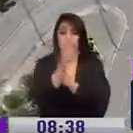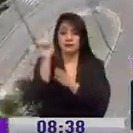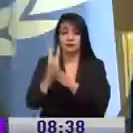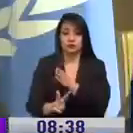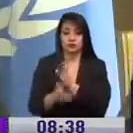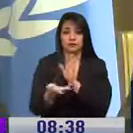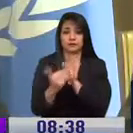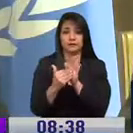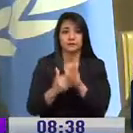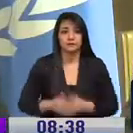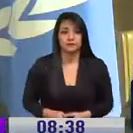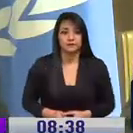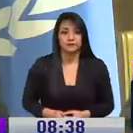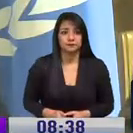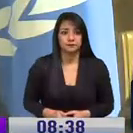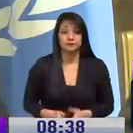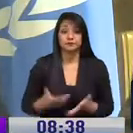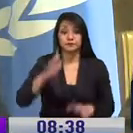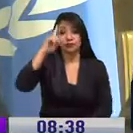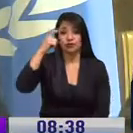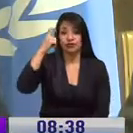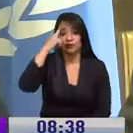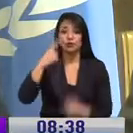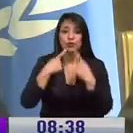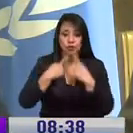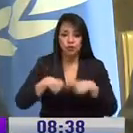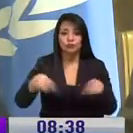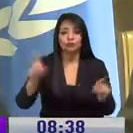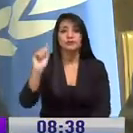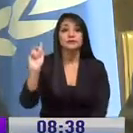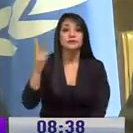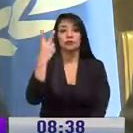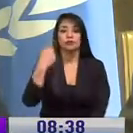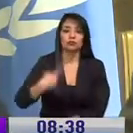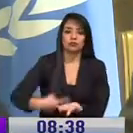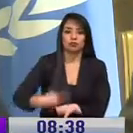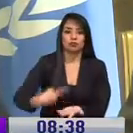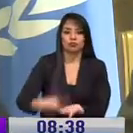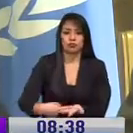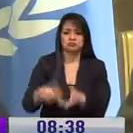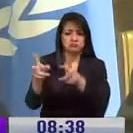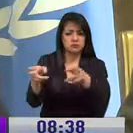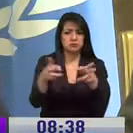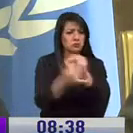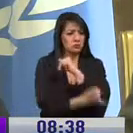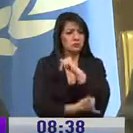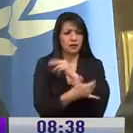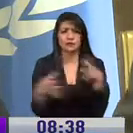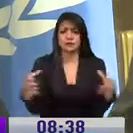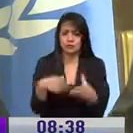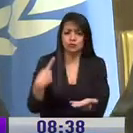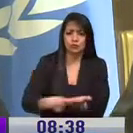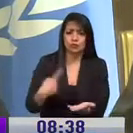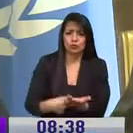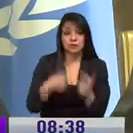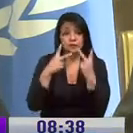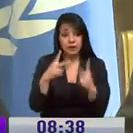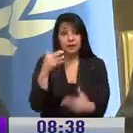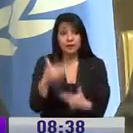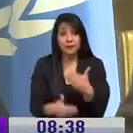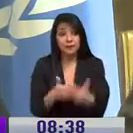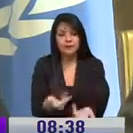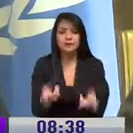Venezuela. En noviembre se está convocando a una segunda reunión con estos mismos países. Veremos los avances e incorporaremos